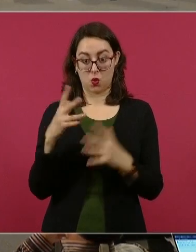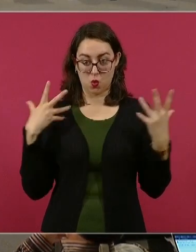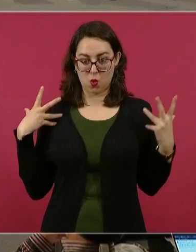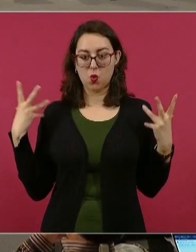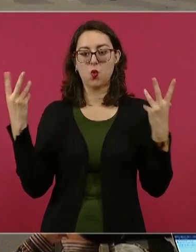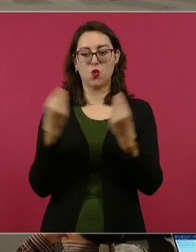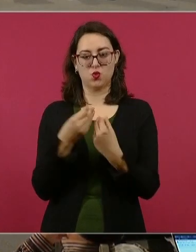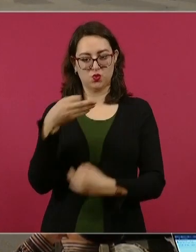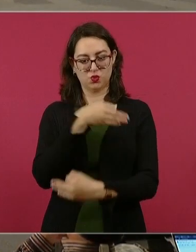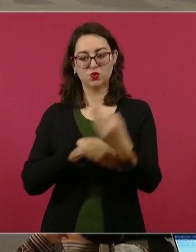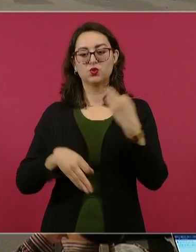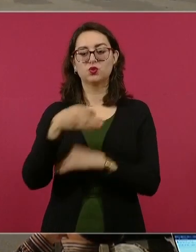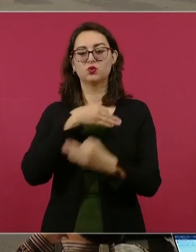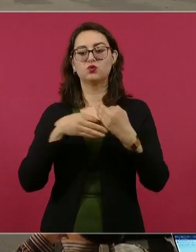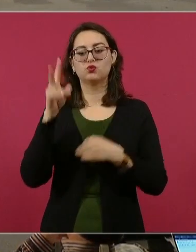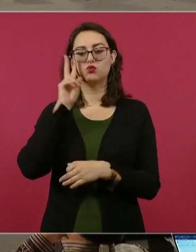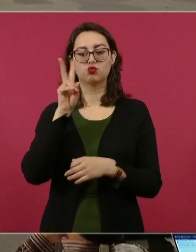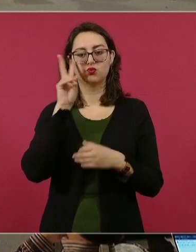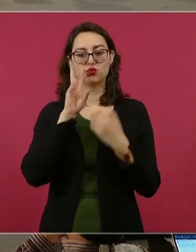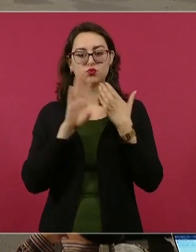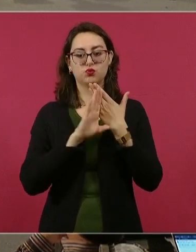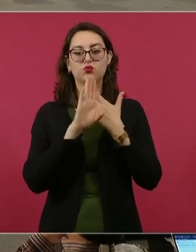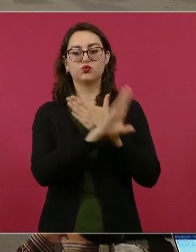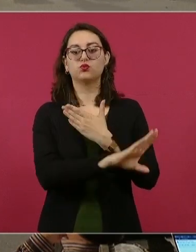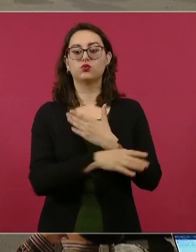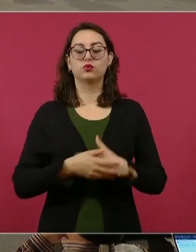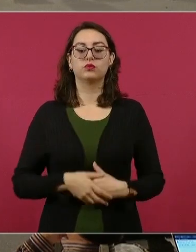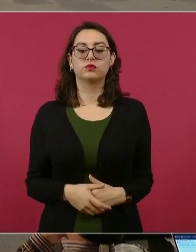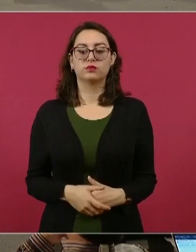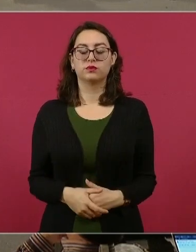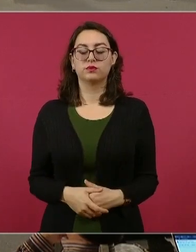para prevenir adicciones.